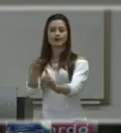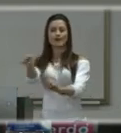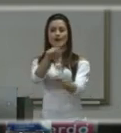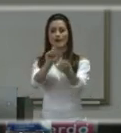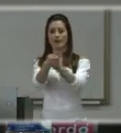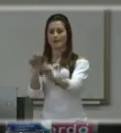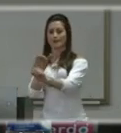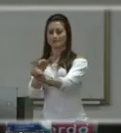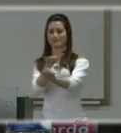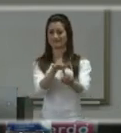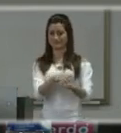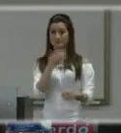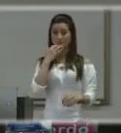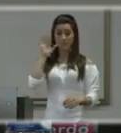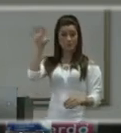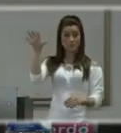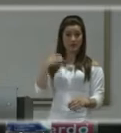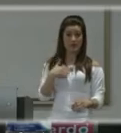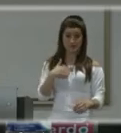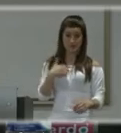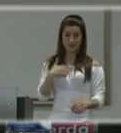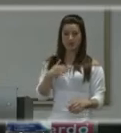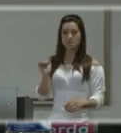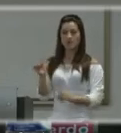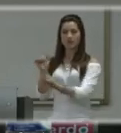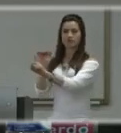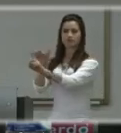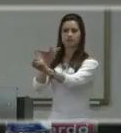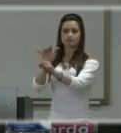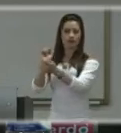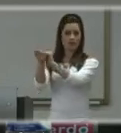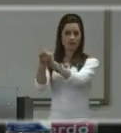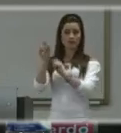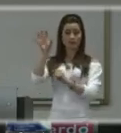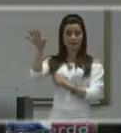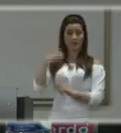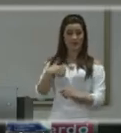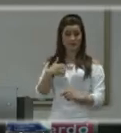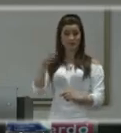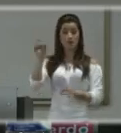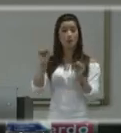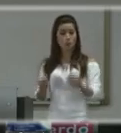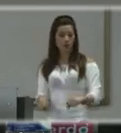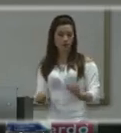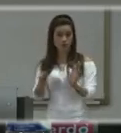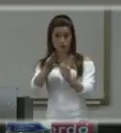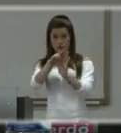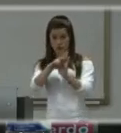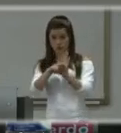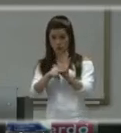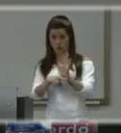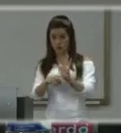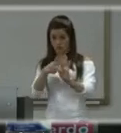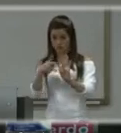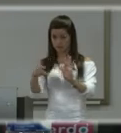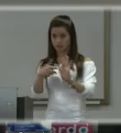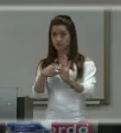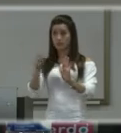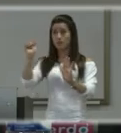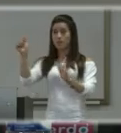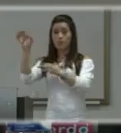Argentina existe la posibilidad de declarar constitucional una norma por parte de cualquier juez. Es lo